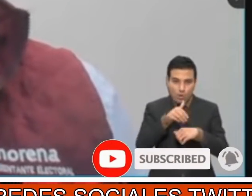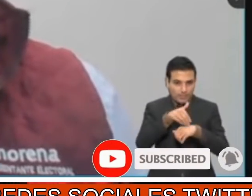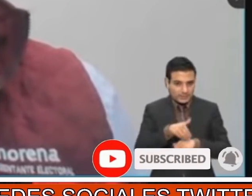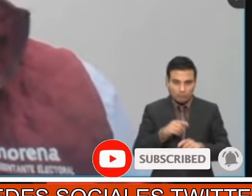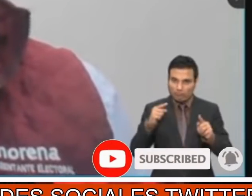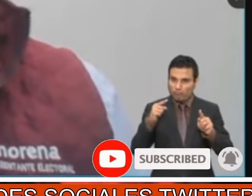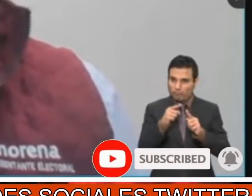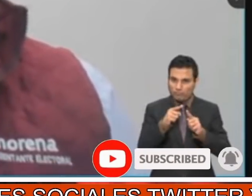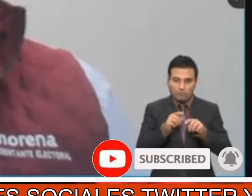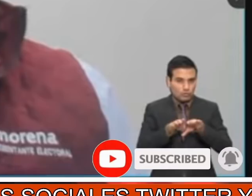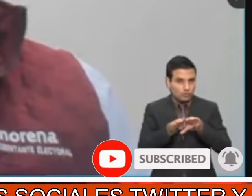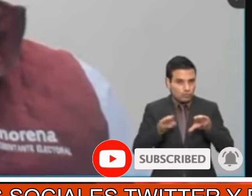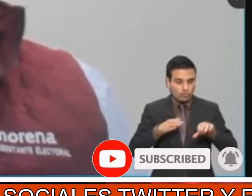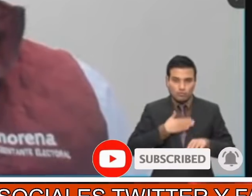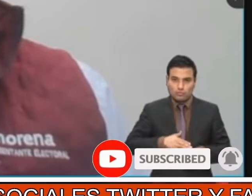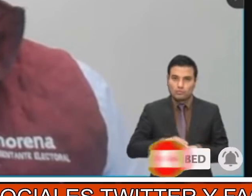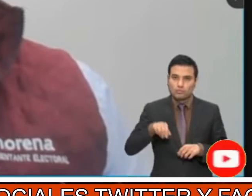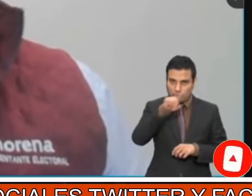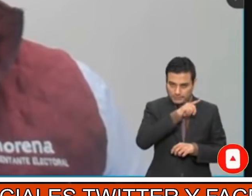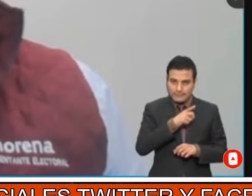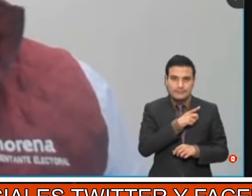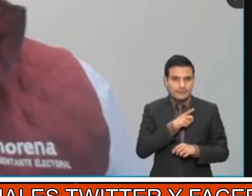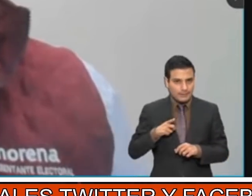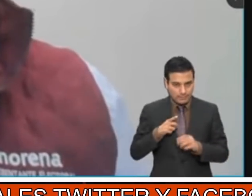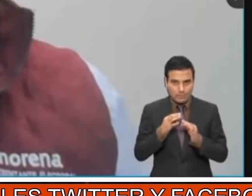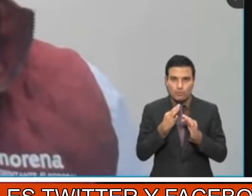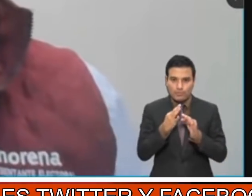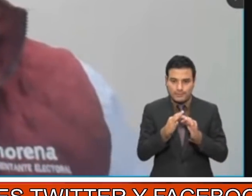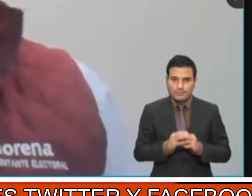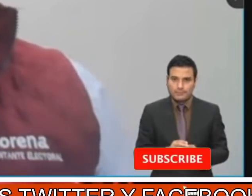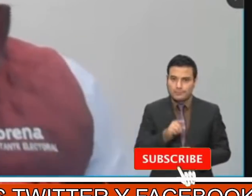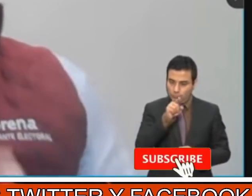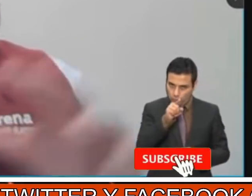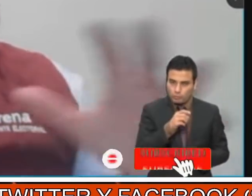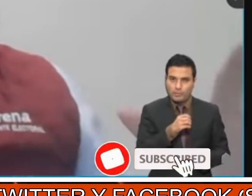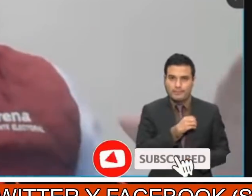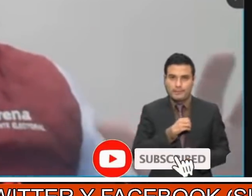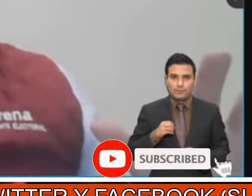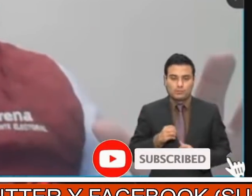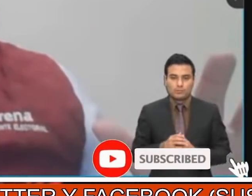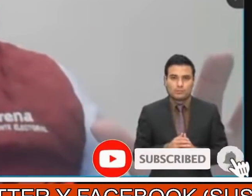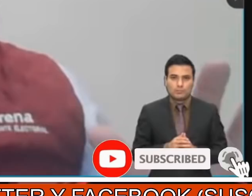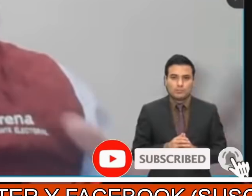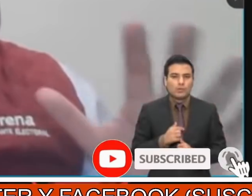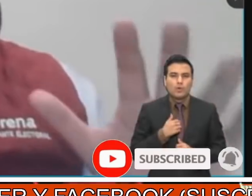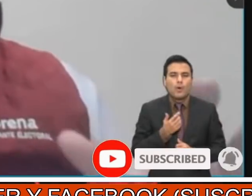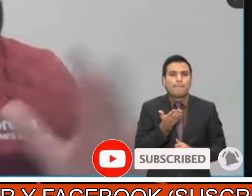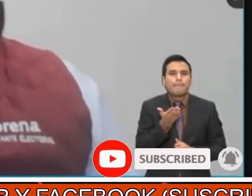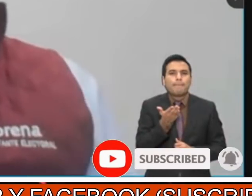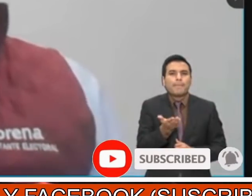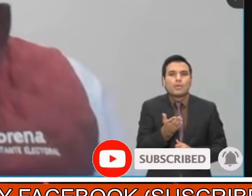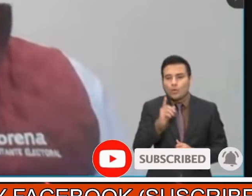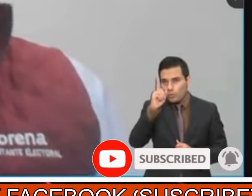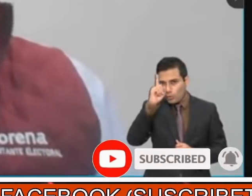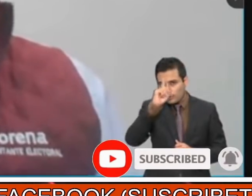imparcialidad. Deben de cumplir con su obligación. Y lo que nosotros pedimos, consejeras